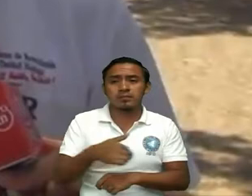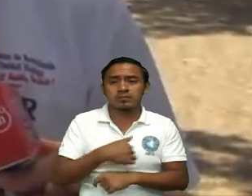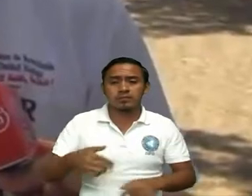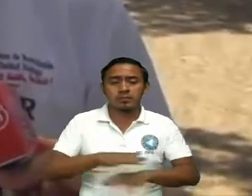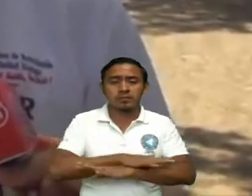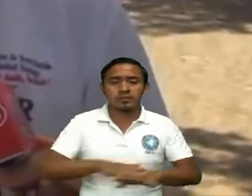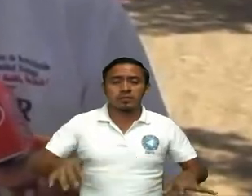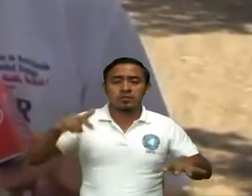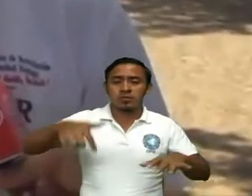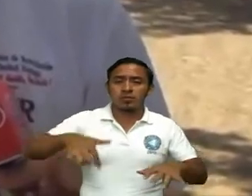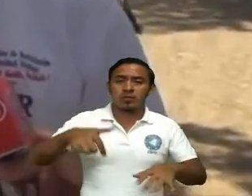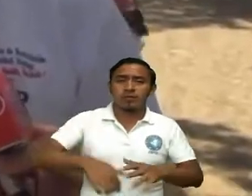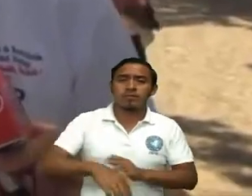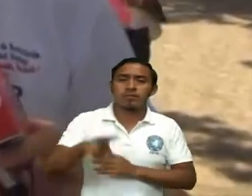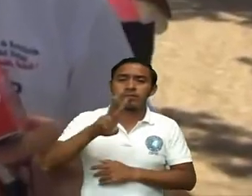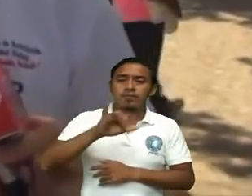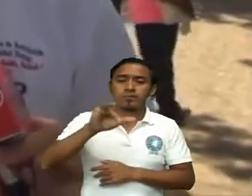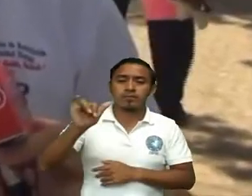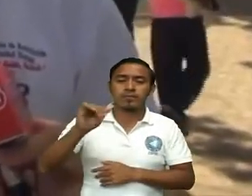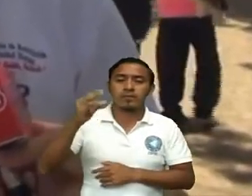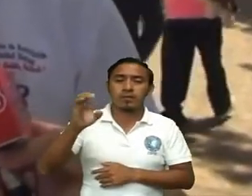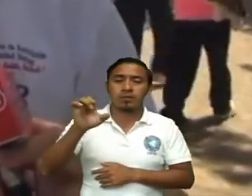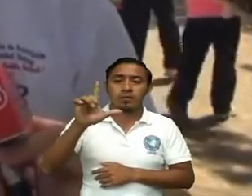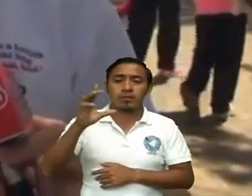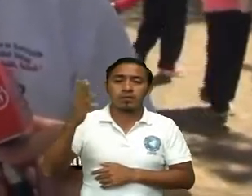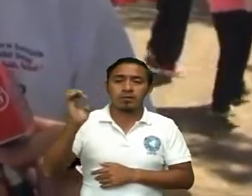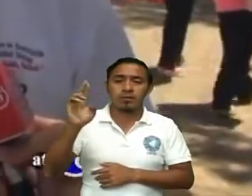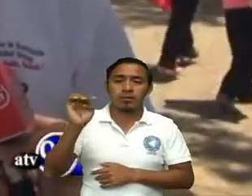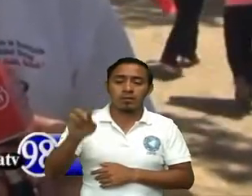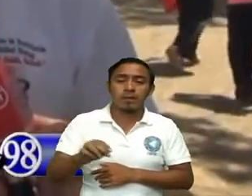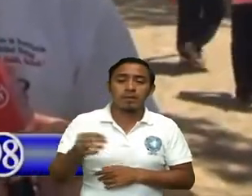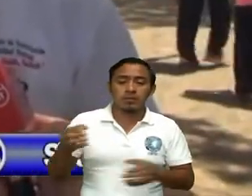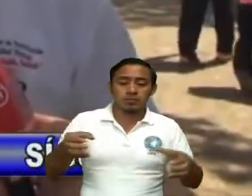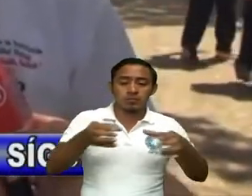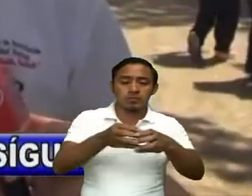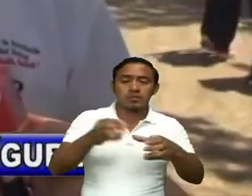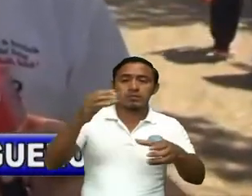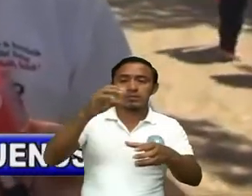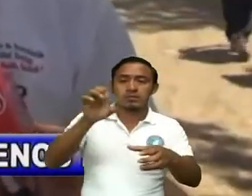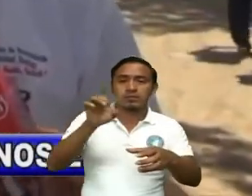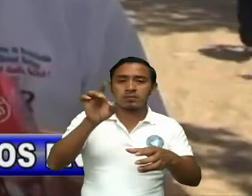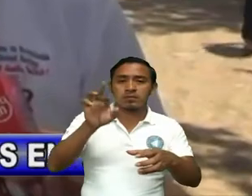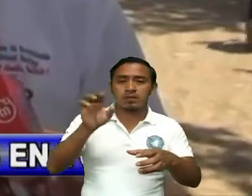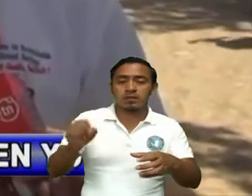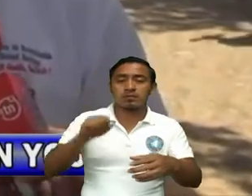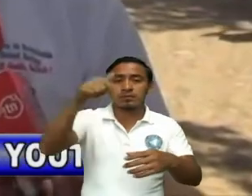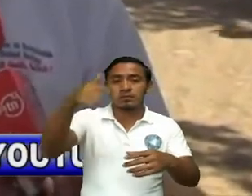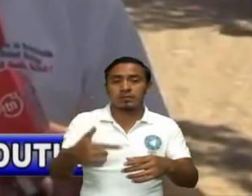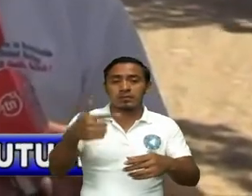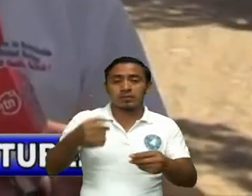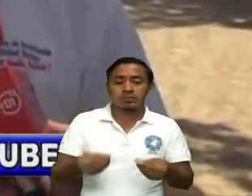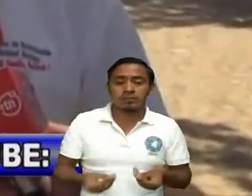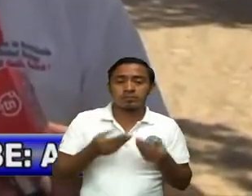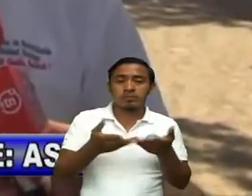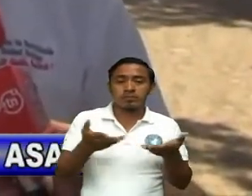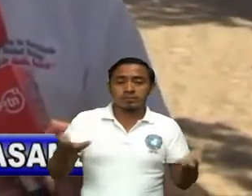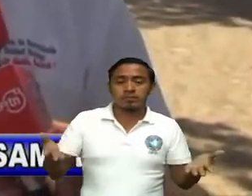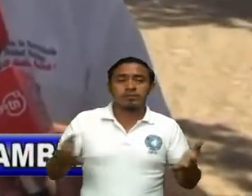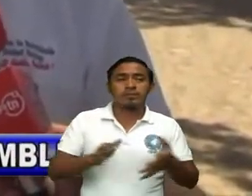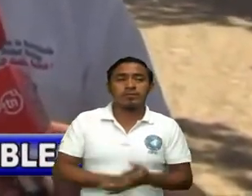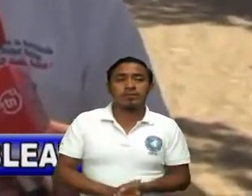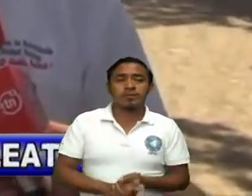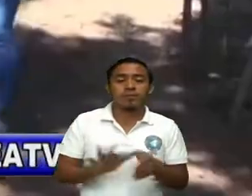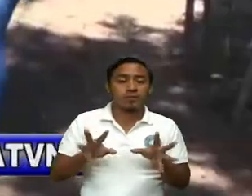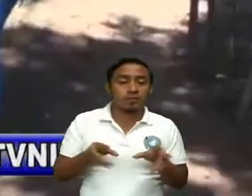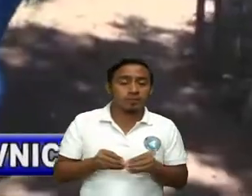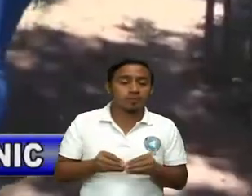terminando hoy casualmente en Villa El Carmen, municipio de Los Cedros, culminando la séptima entrada, la séptima entrega